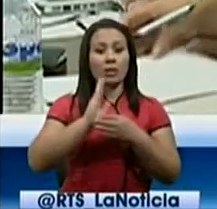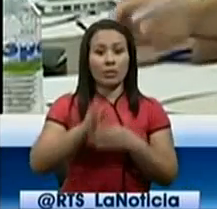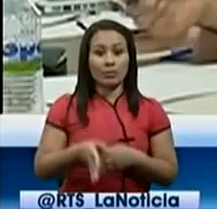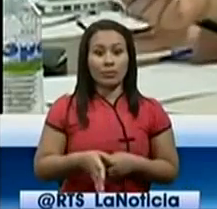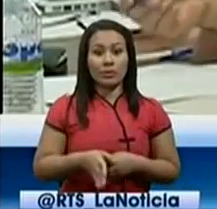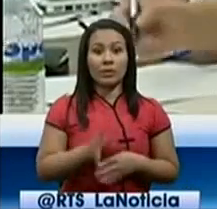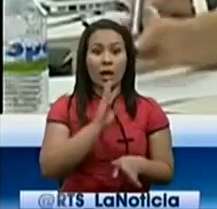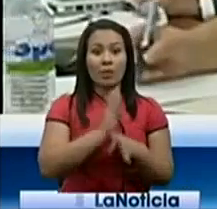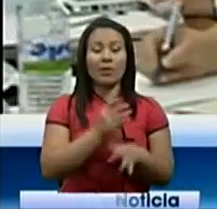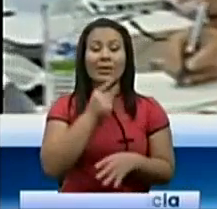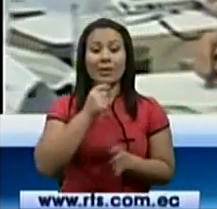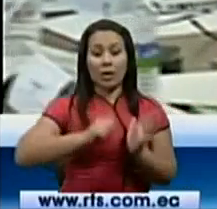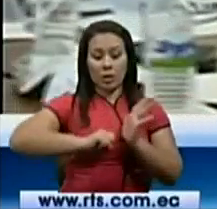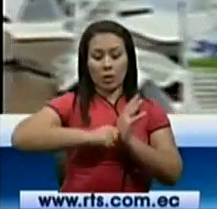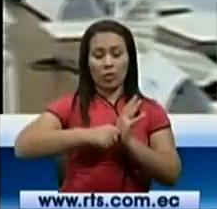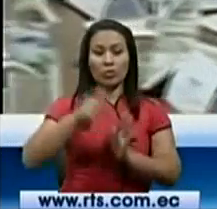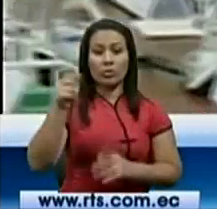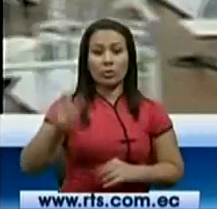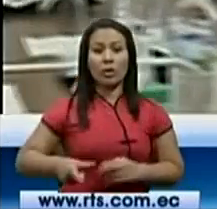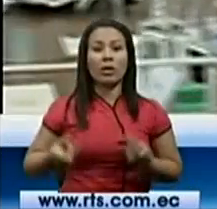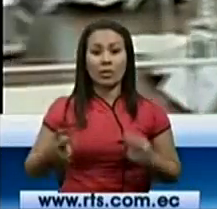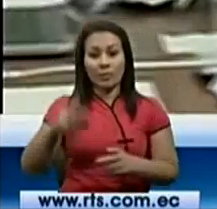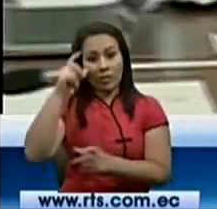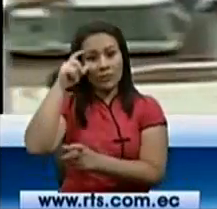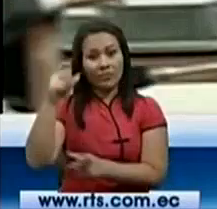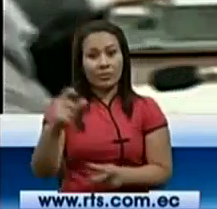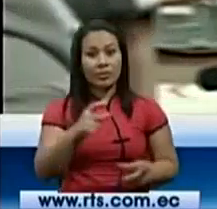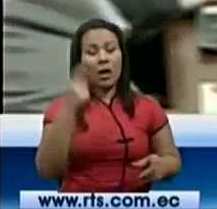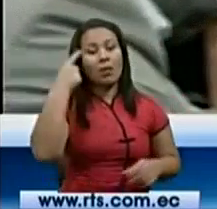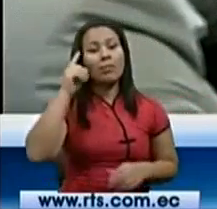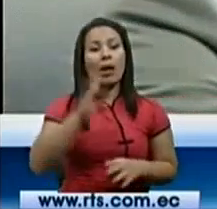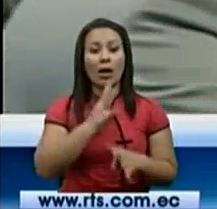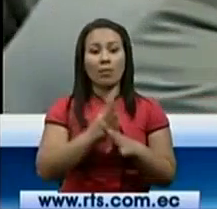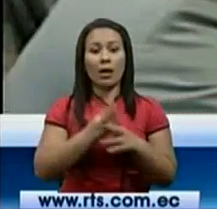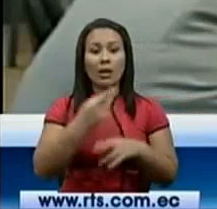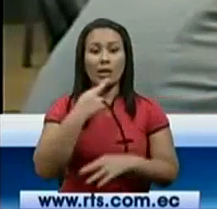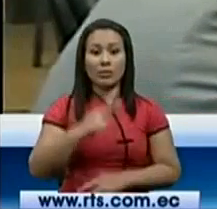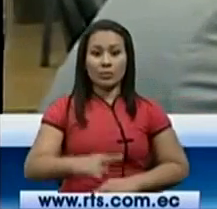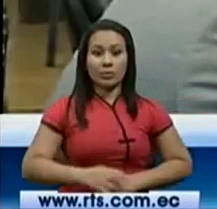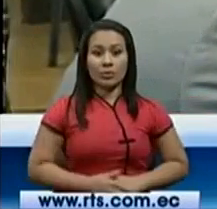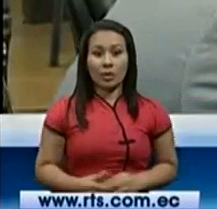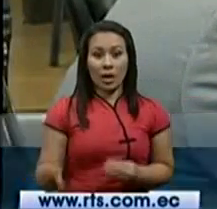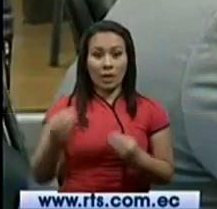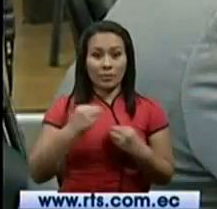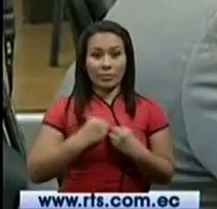próximas sesiones al contralor y al fiscal general para obtener respuestas. Informó Javier Gallo.